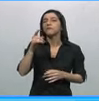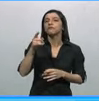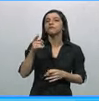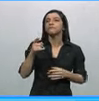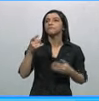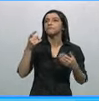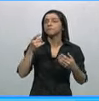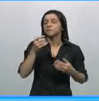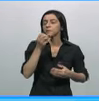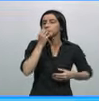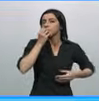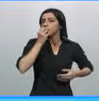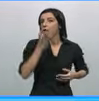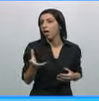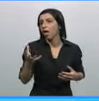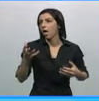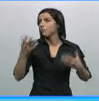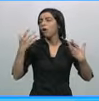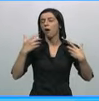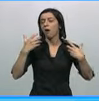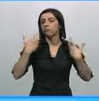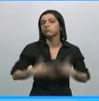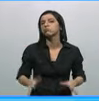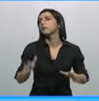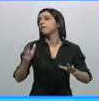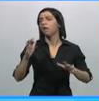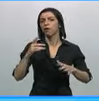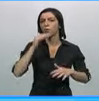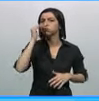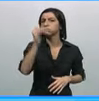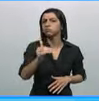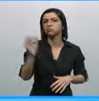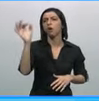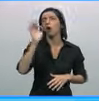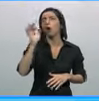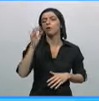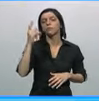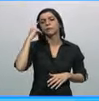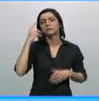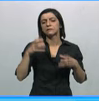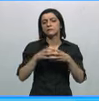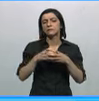¿Fue algo para sacarle presión a San Lorenzo o no significó más que eso?